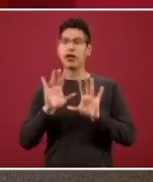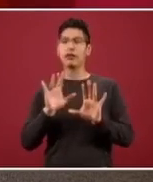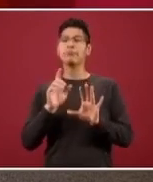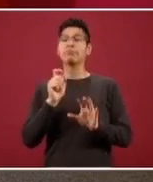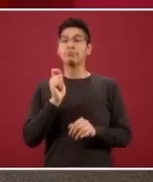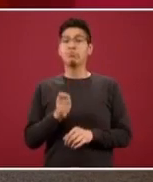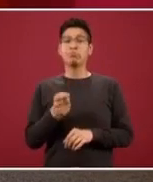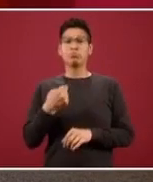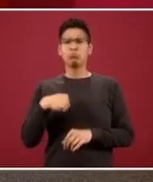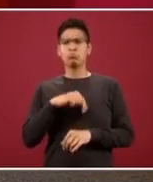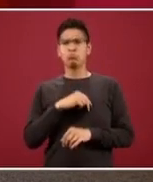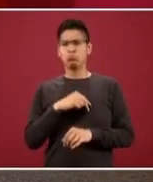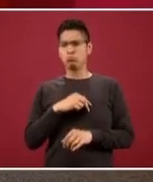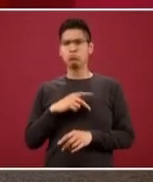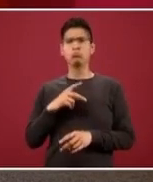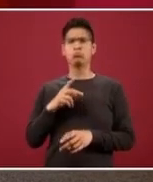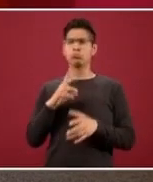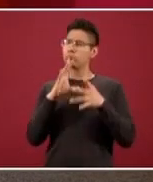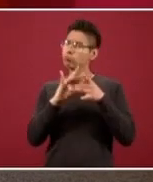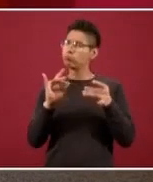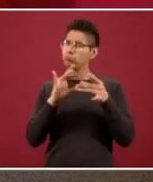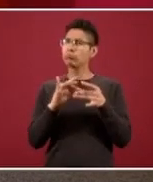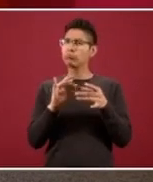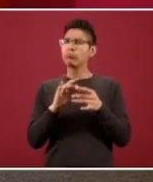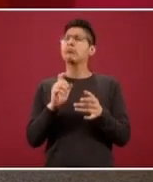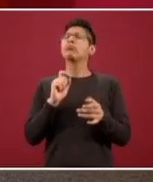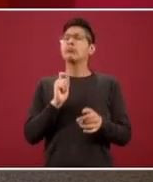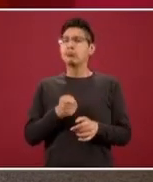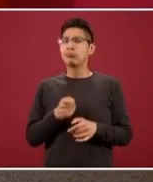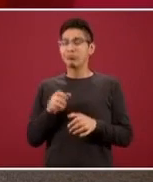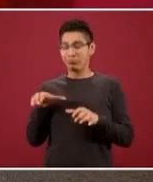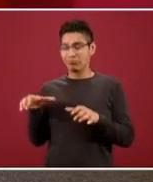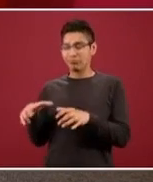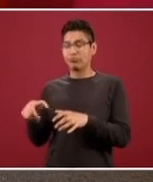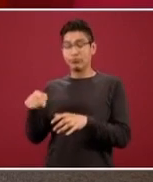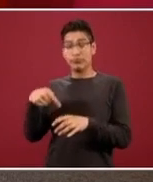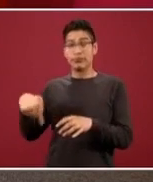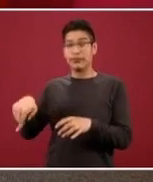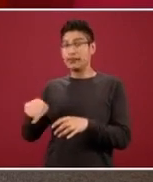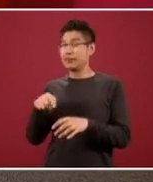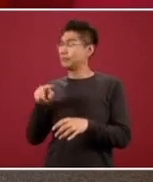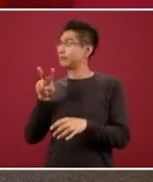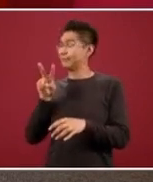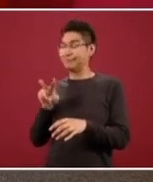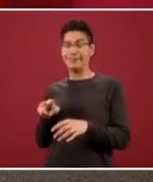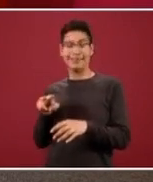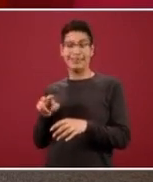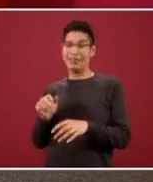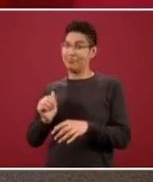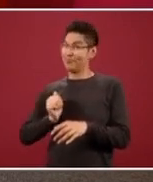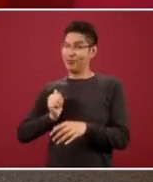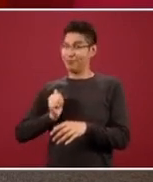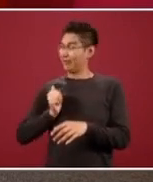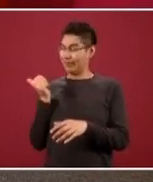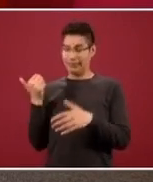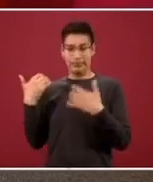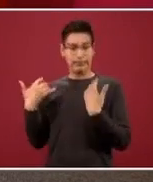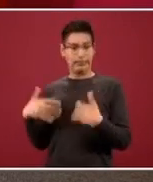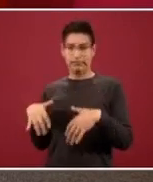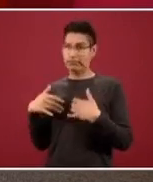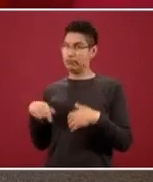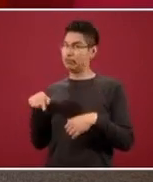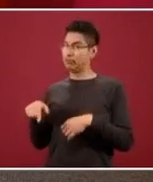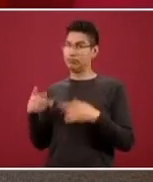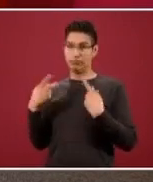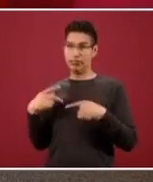Hemos ya platicado que la Unidad de Inteligencia es una gran fortaleza de nuestro país, que está trabajando las 24 horas